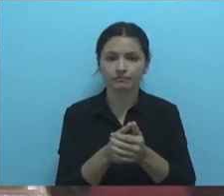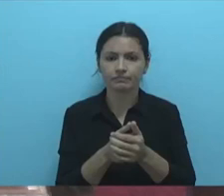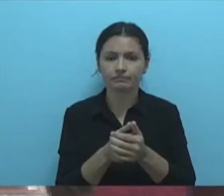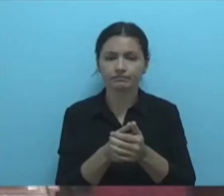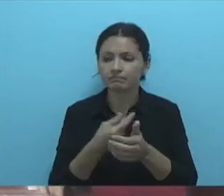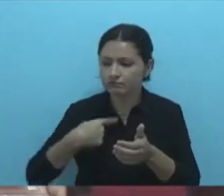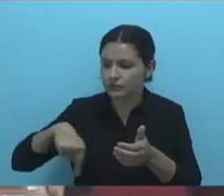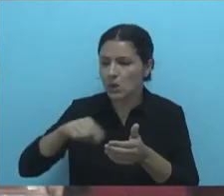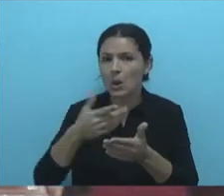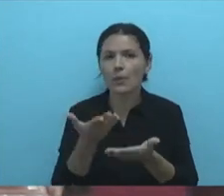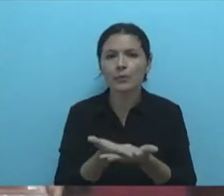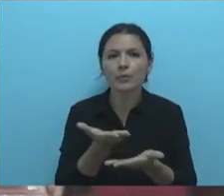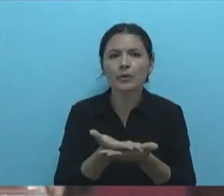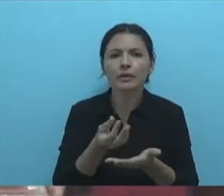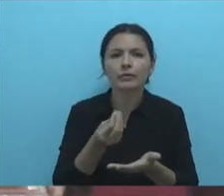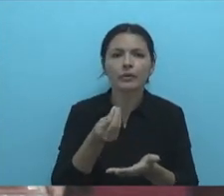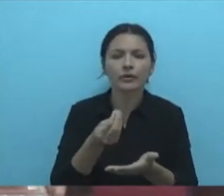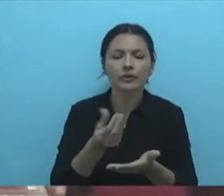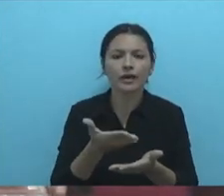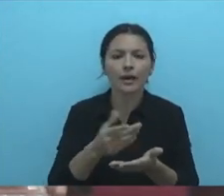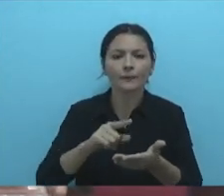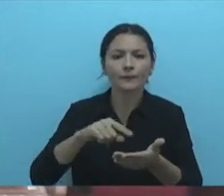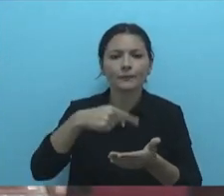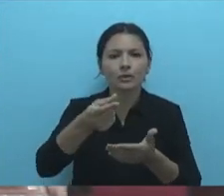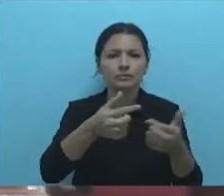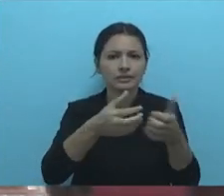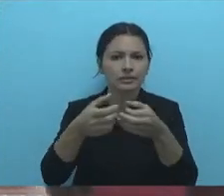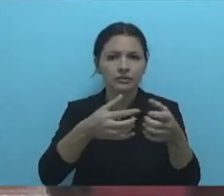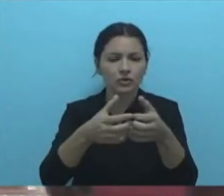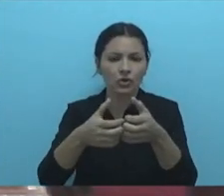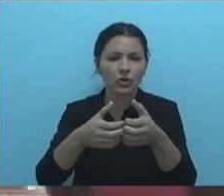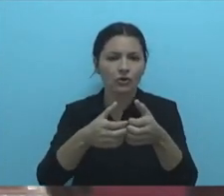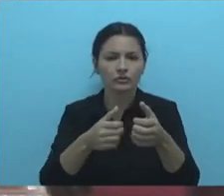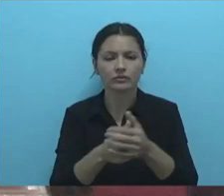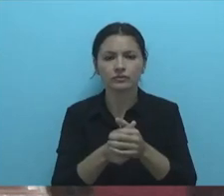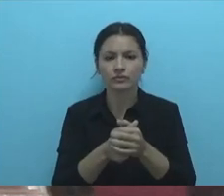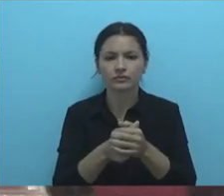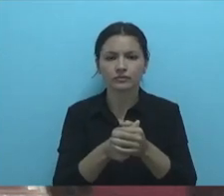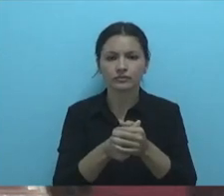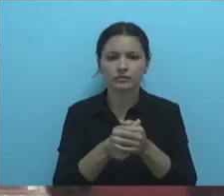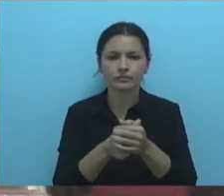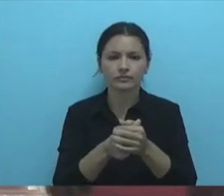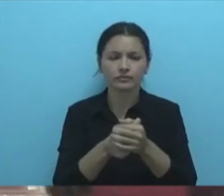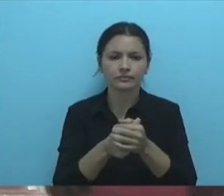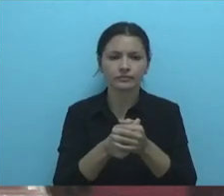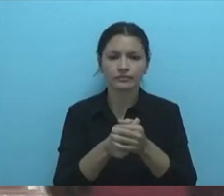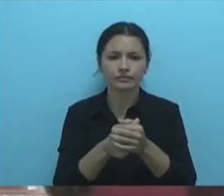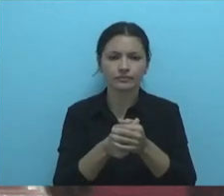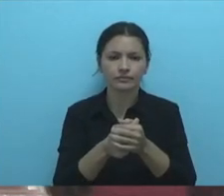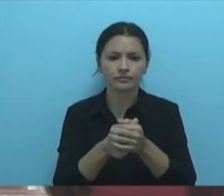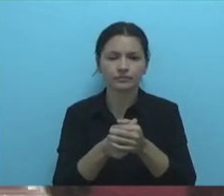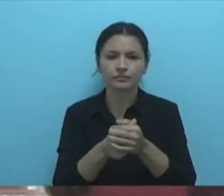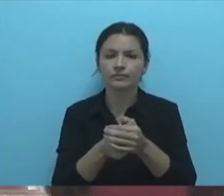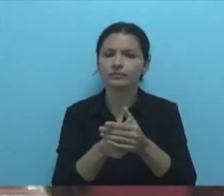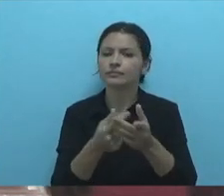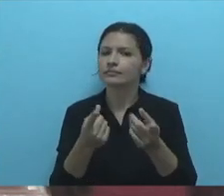proponemos que en todo caso si quieren damos preferencia uno o lo tratamos la próxima reunión